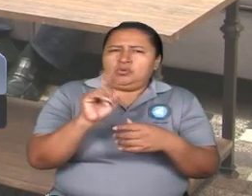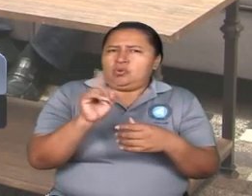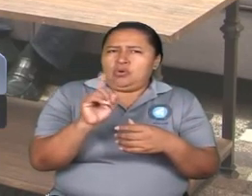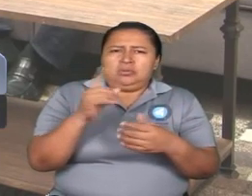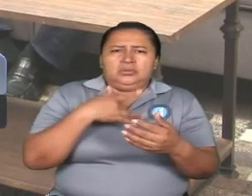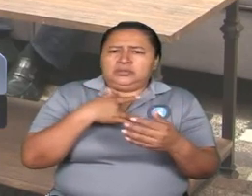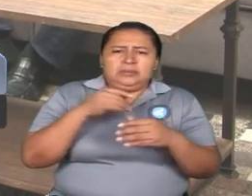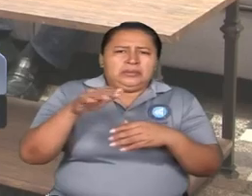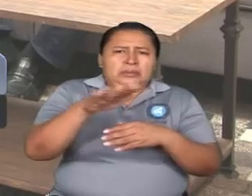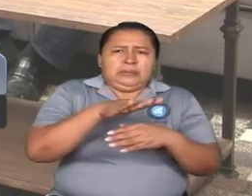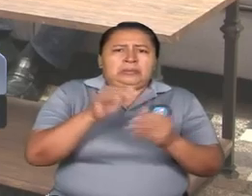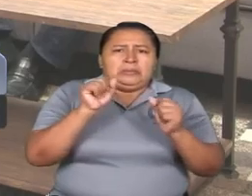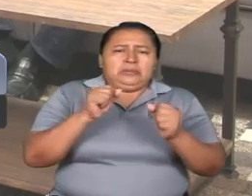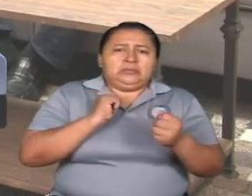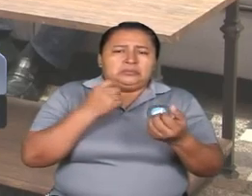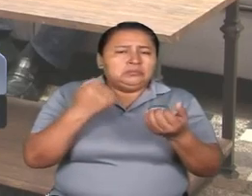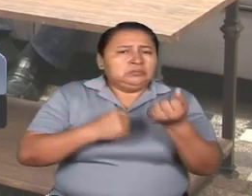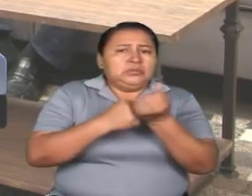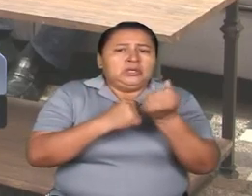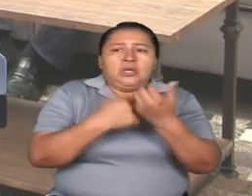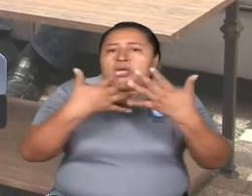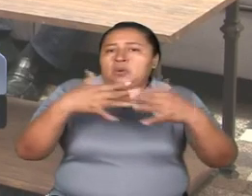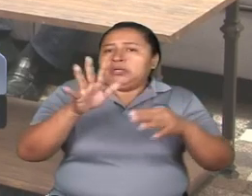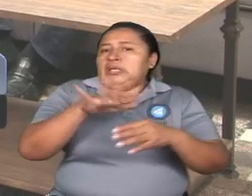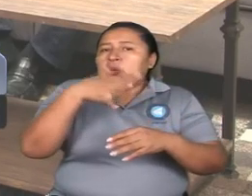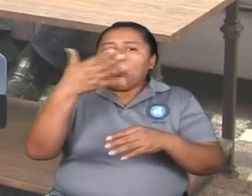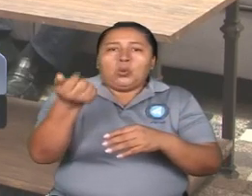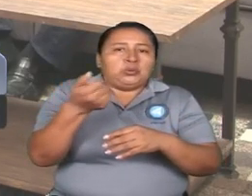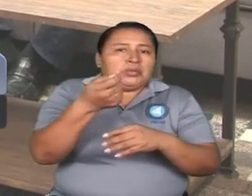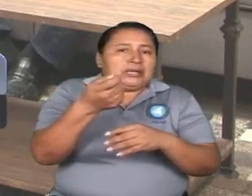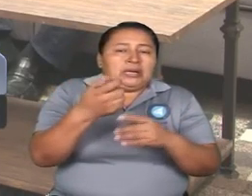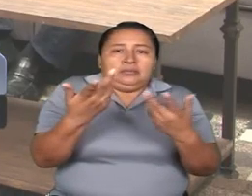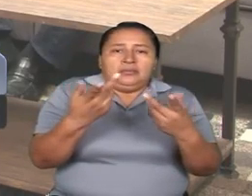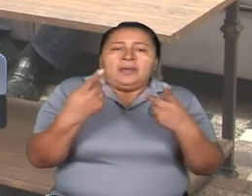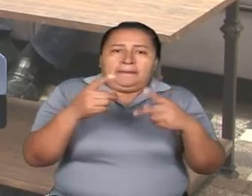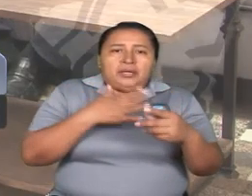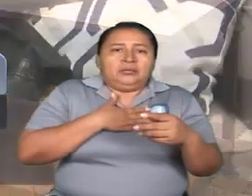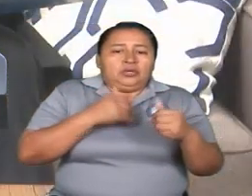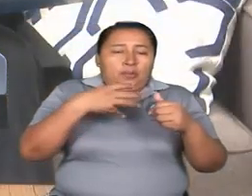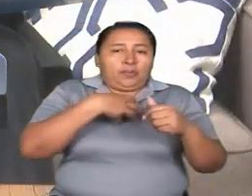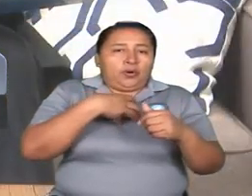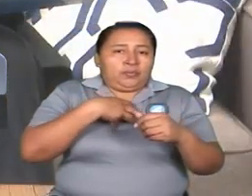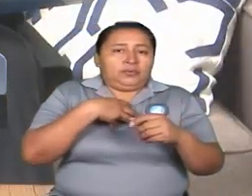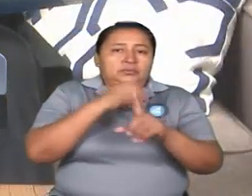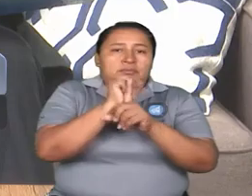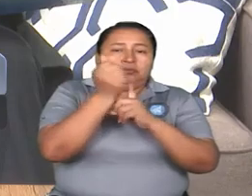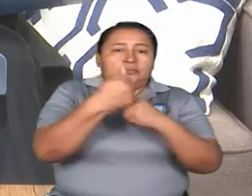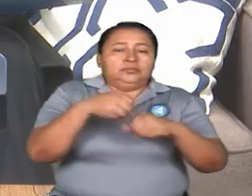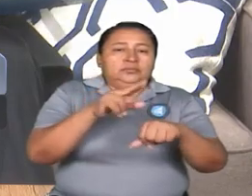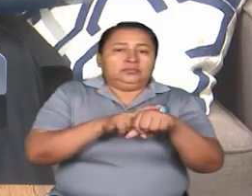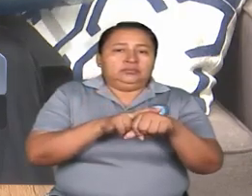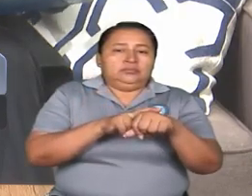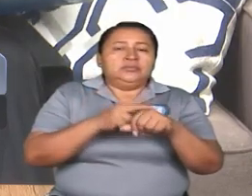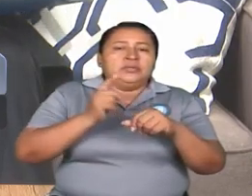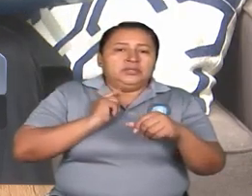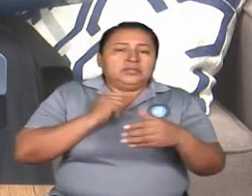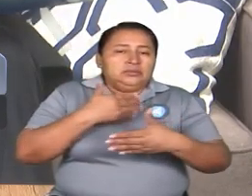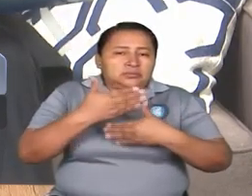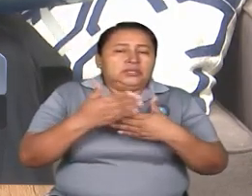un espacio que pudiéramos haberlo acuñado en cualquier otro medio de comunicación, sino que la Asamblea Nacional le iría